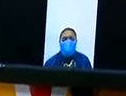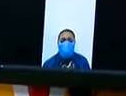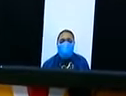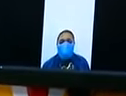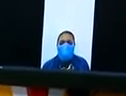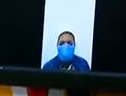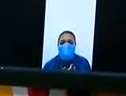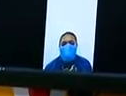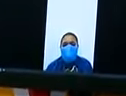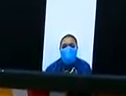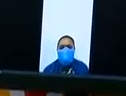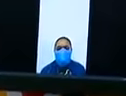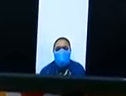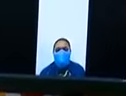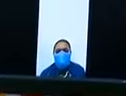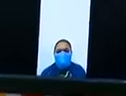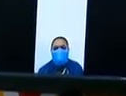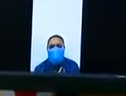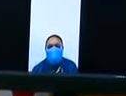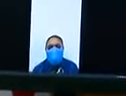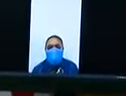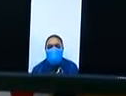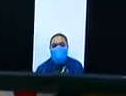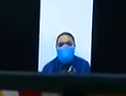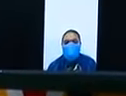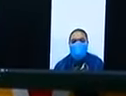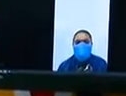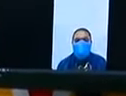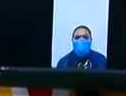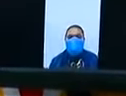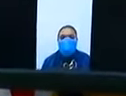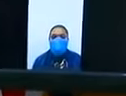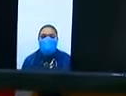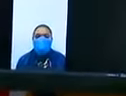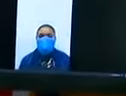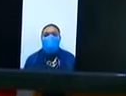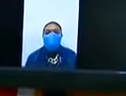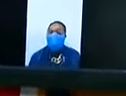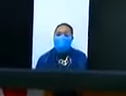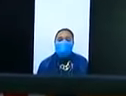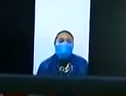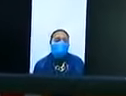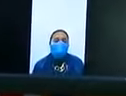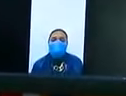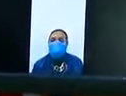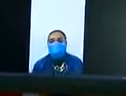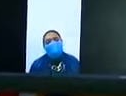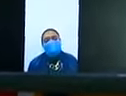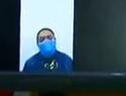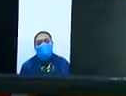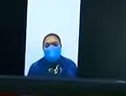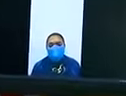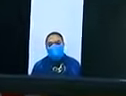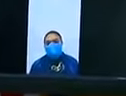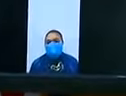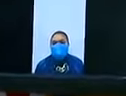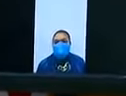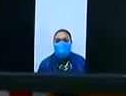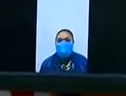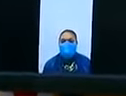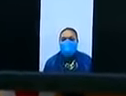Te he extrañado mucho, los he extrañado mucho. ¿Cómo estás? Nosotros bien. ¿Y tú? Bien, gracias a Dios. Acá me cuidan muy